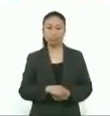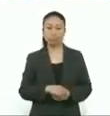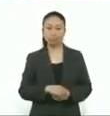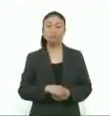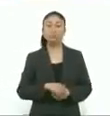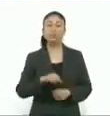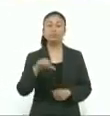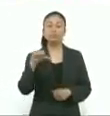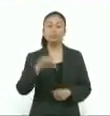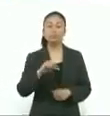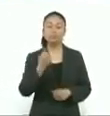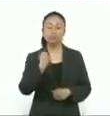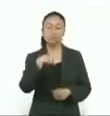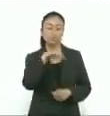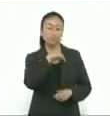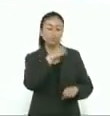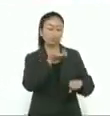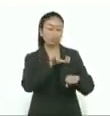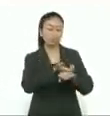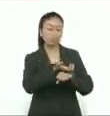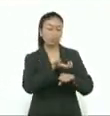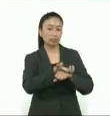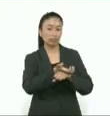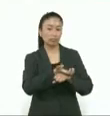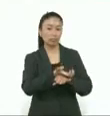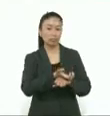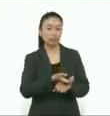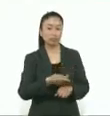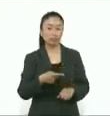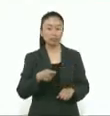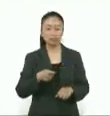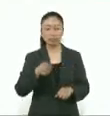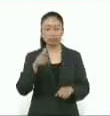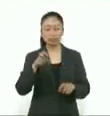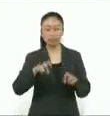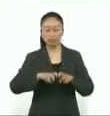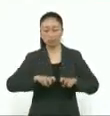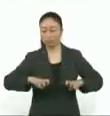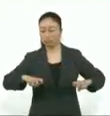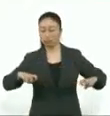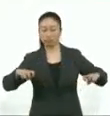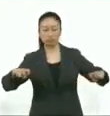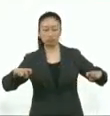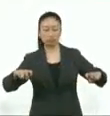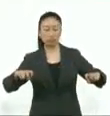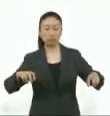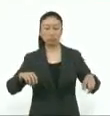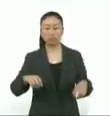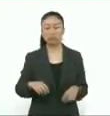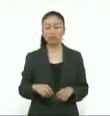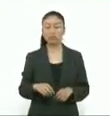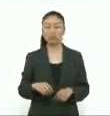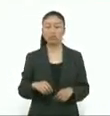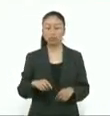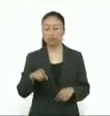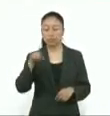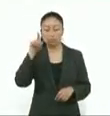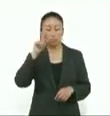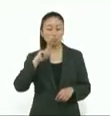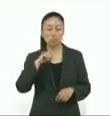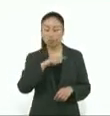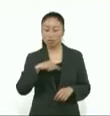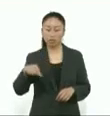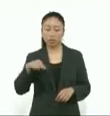Hoy nuestro estado tiene a su primer gabinete paritario de la historia. Hoy los espacios de